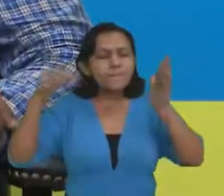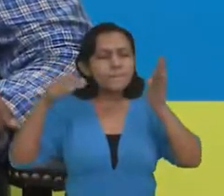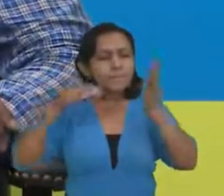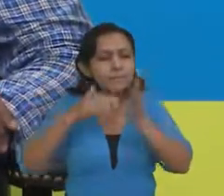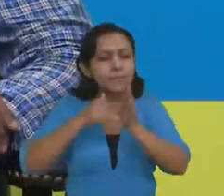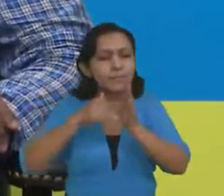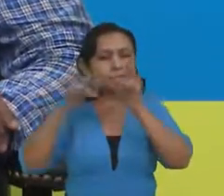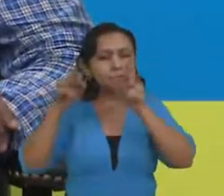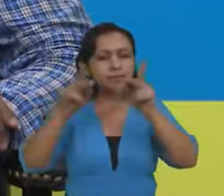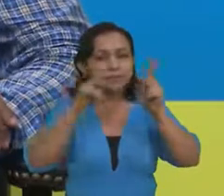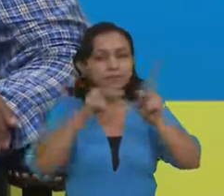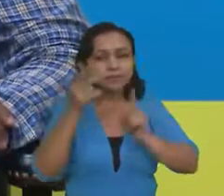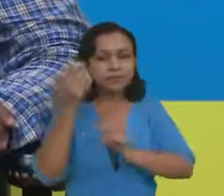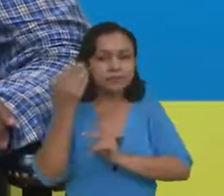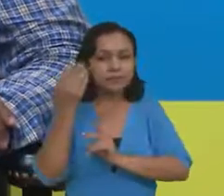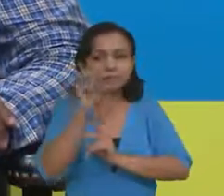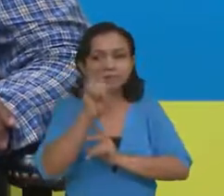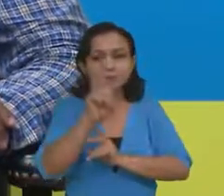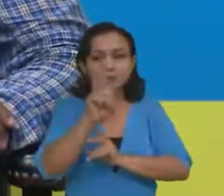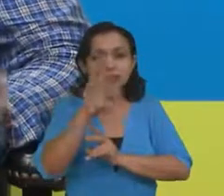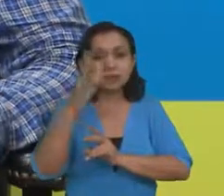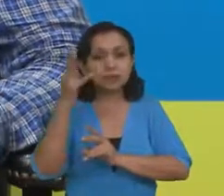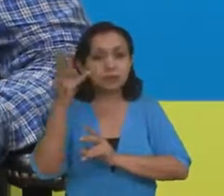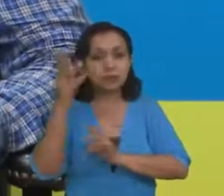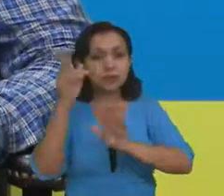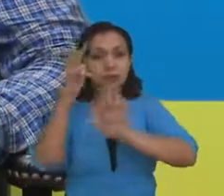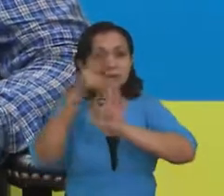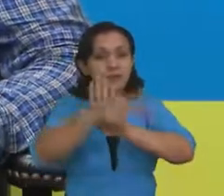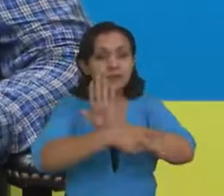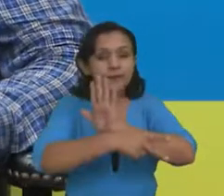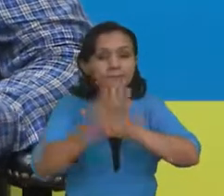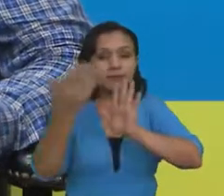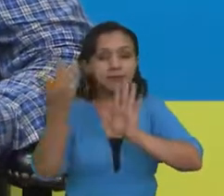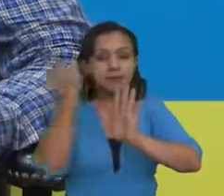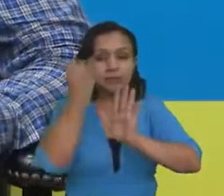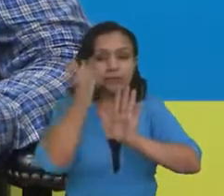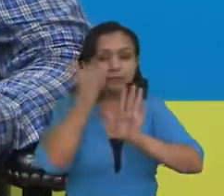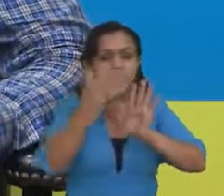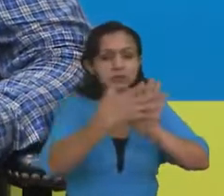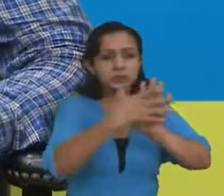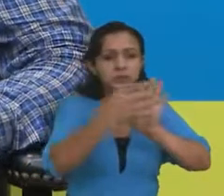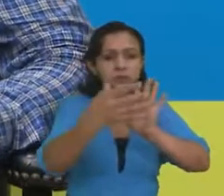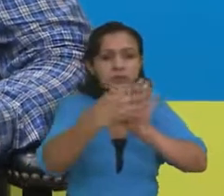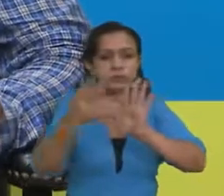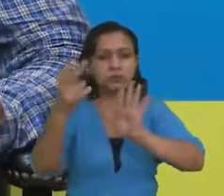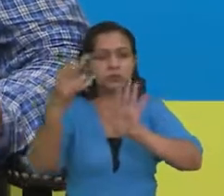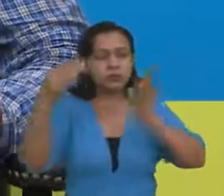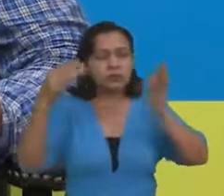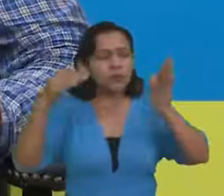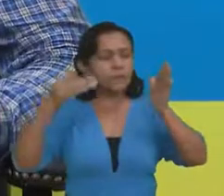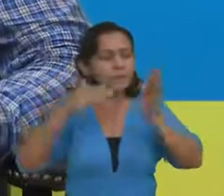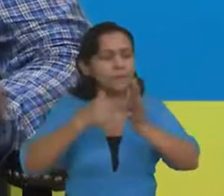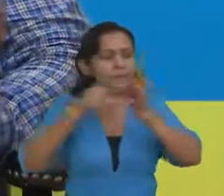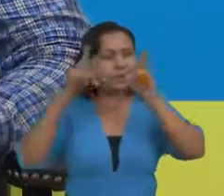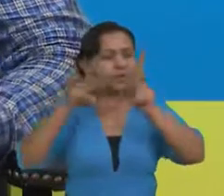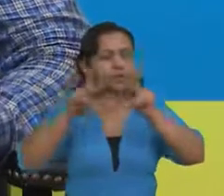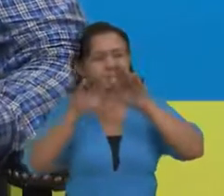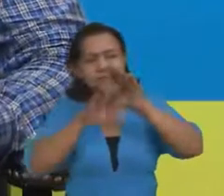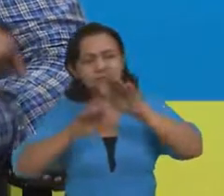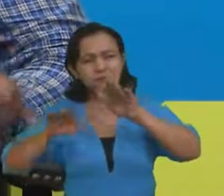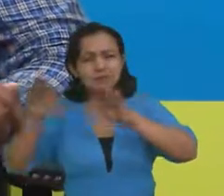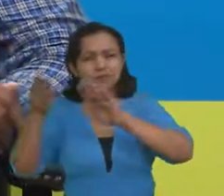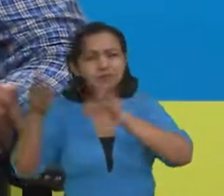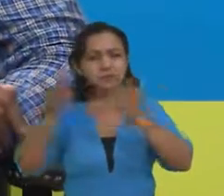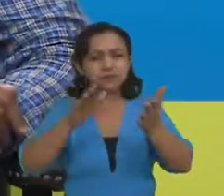mundial, 39 países ya con este virus y más de 2.000 personas fallecidas. Algo